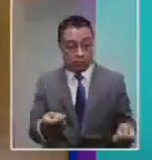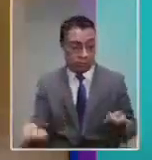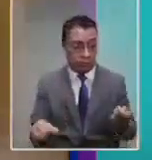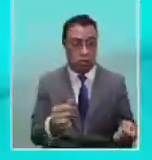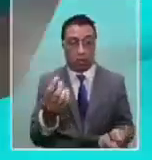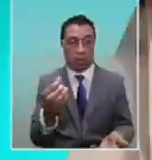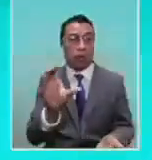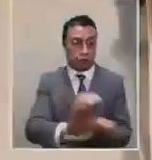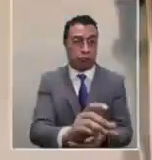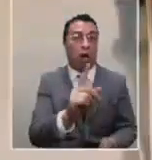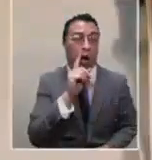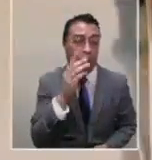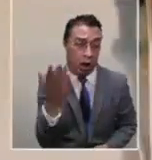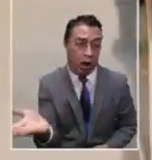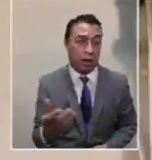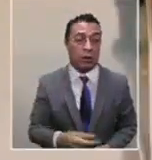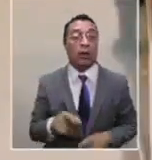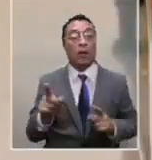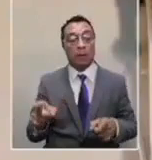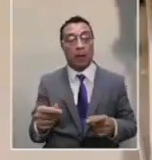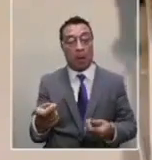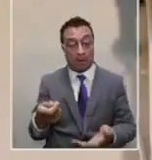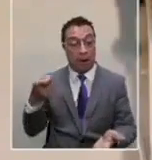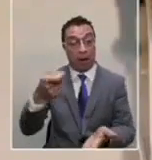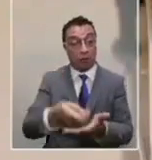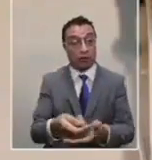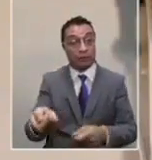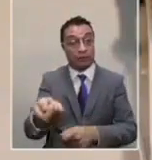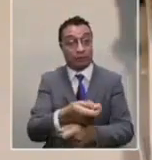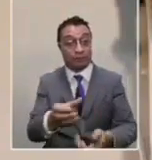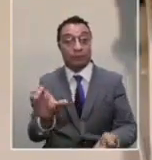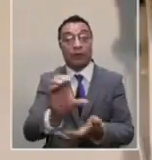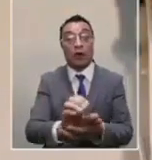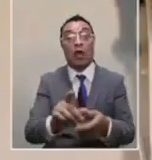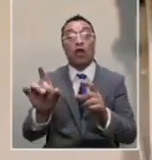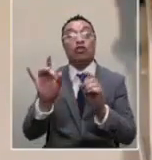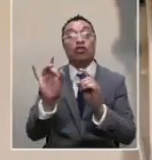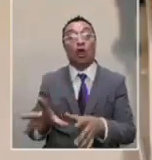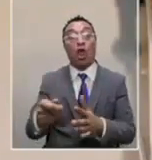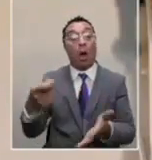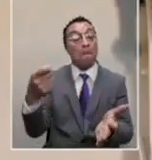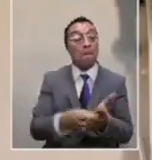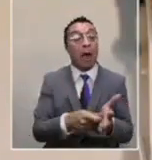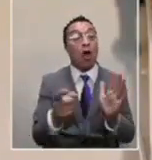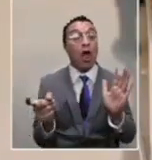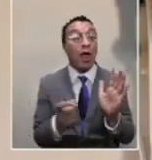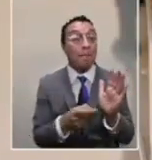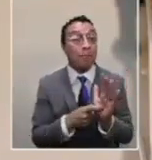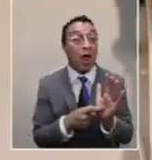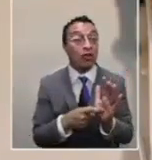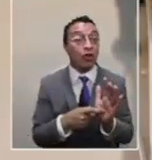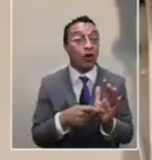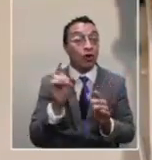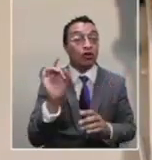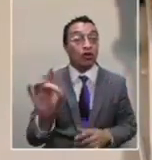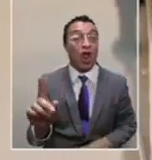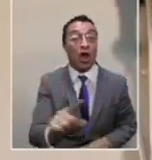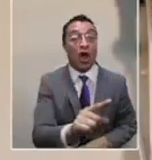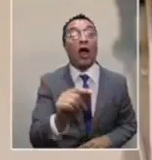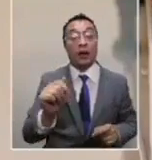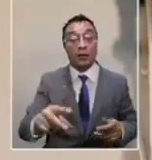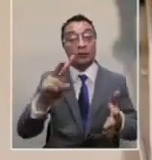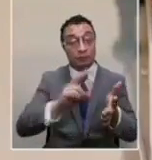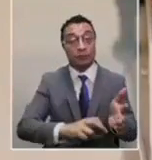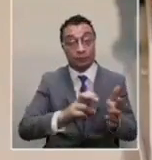tiene, recursos tiene. De hecho, el aporte económico que realizan los migrantes solo por concepto de pago de impuestos